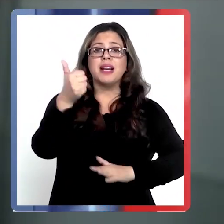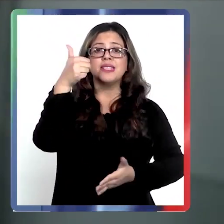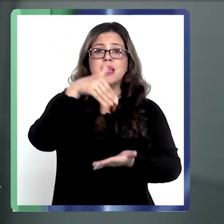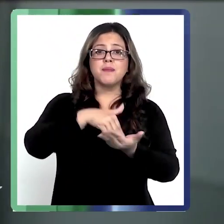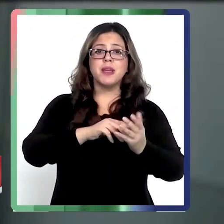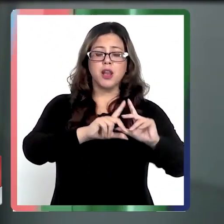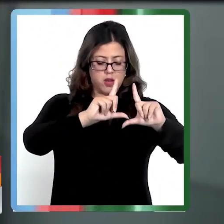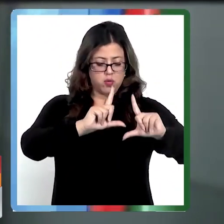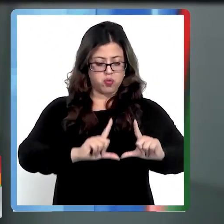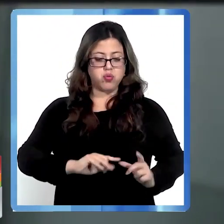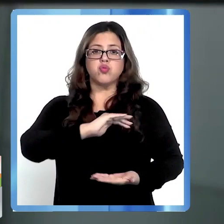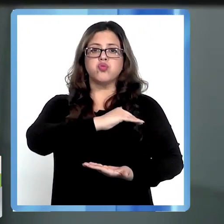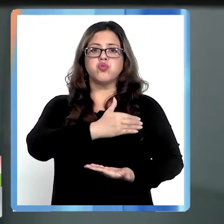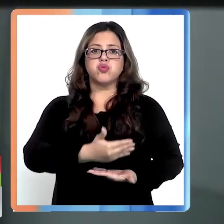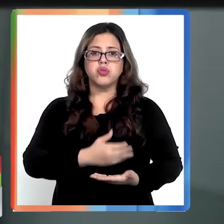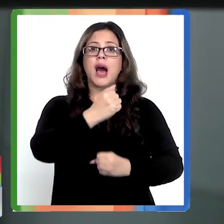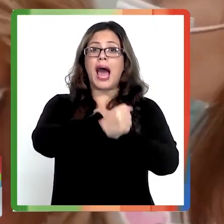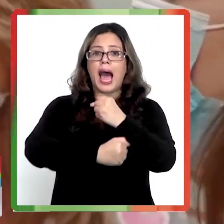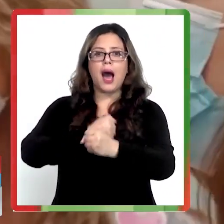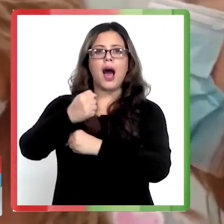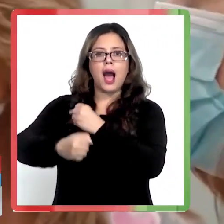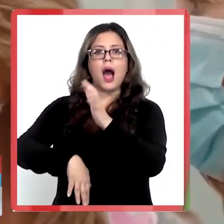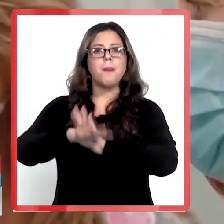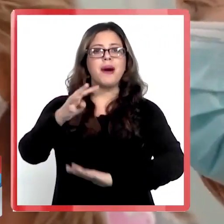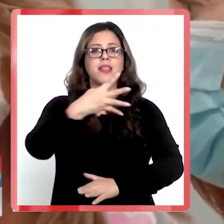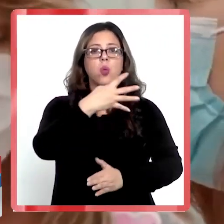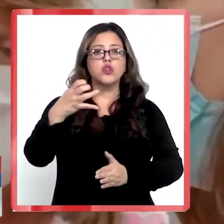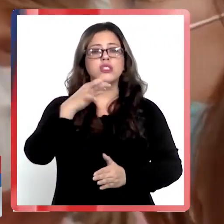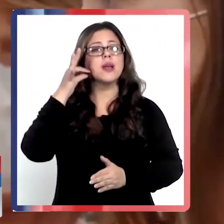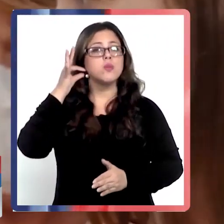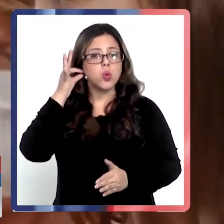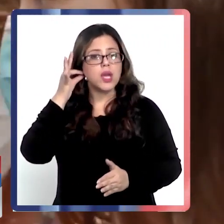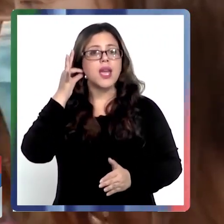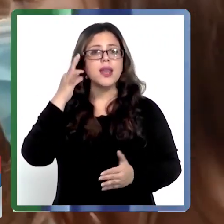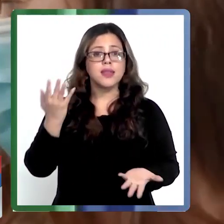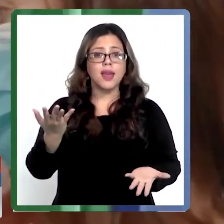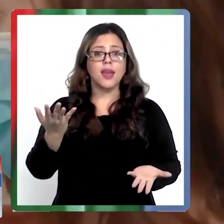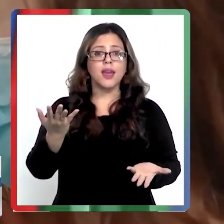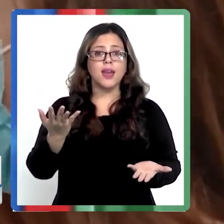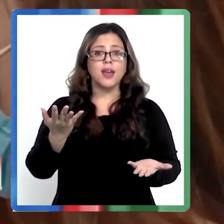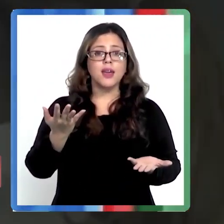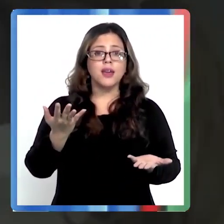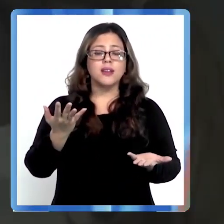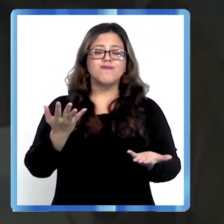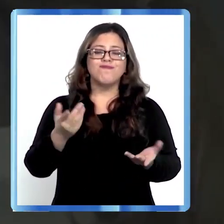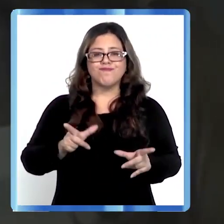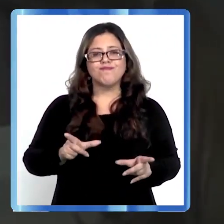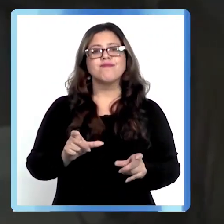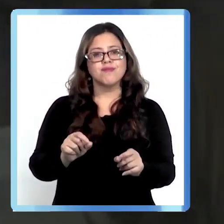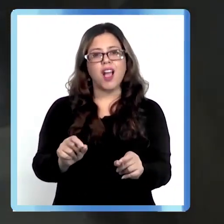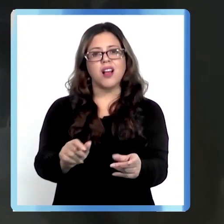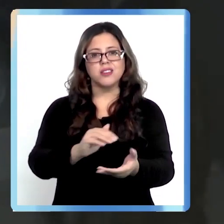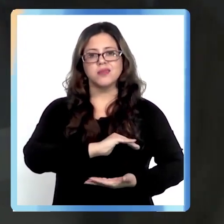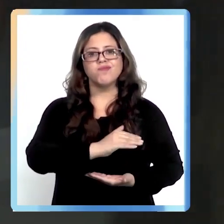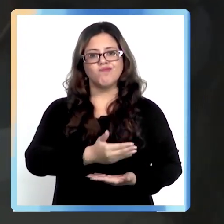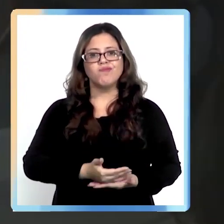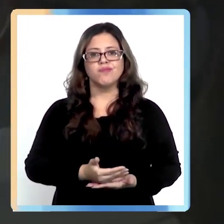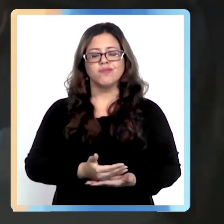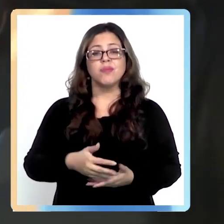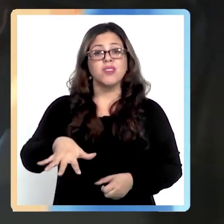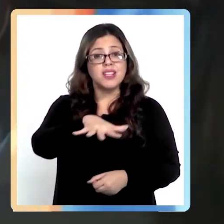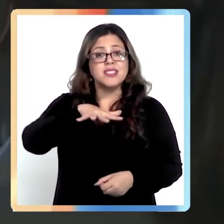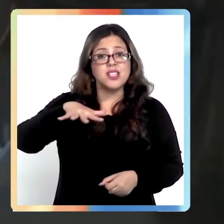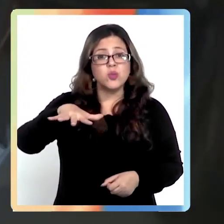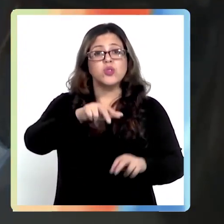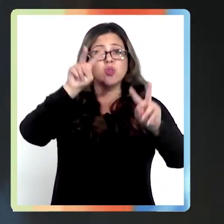más de 6.000 mamografías al año, en las cuales más de 400 mujeres resultan diagnosticadas con cáncer de mama. Un